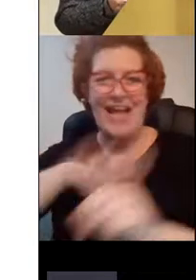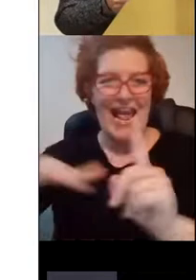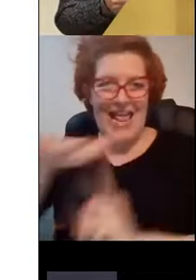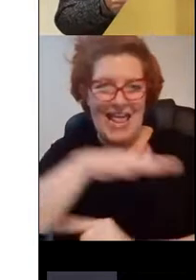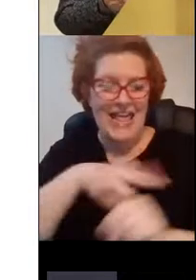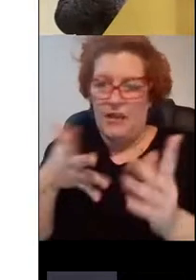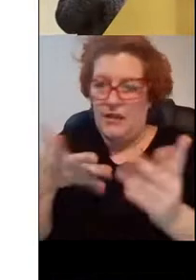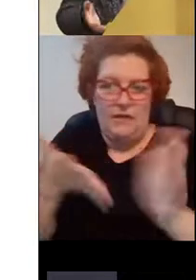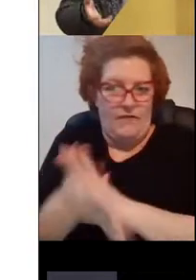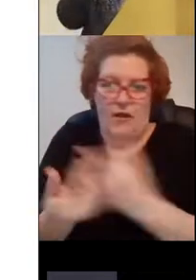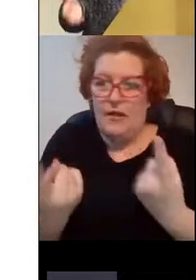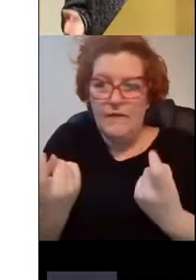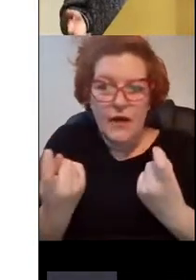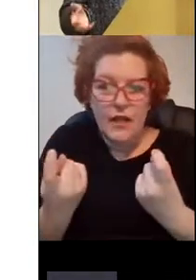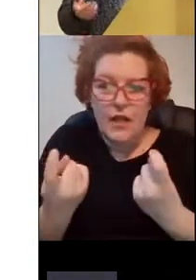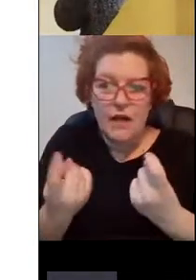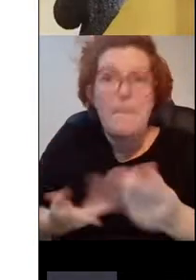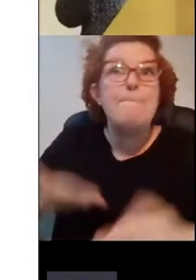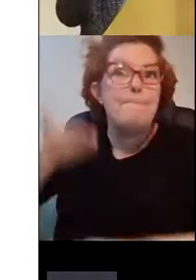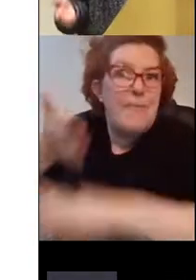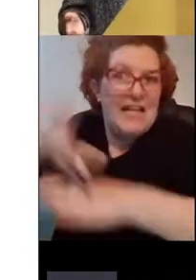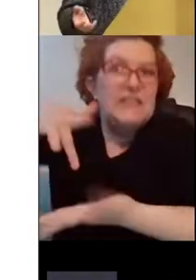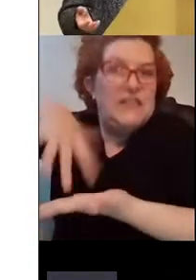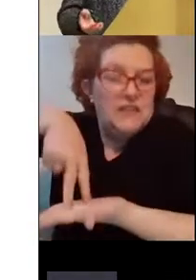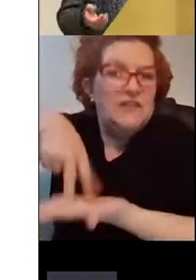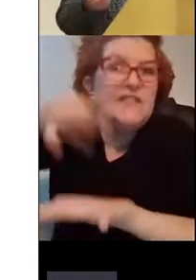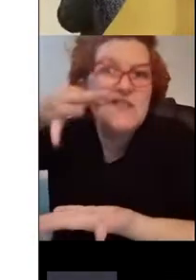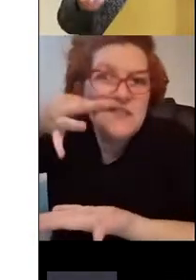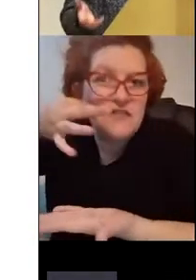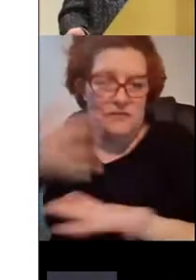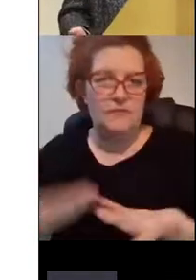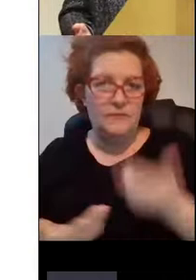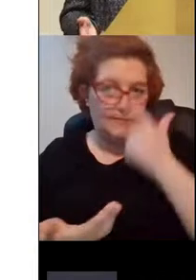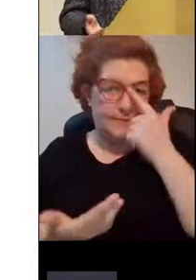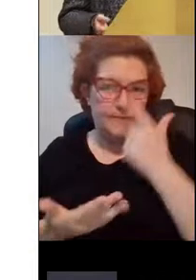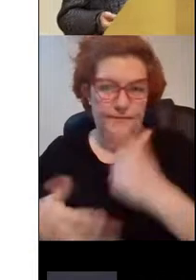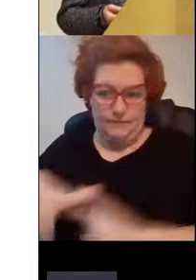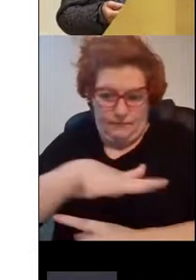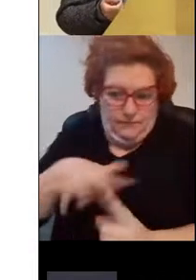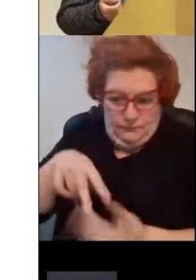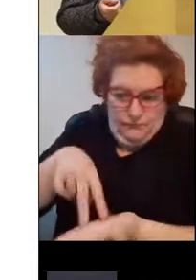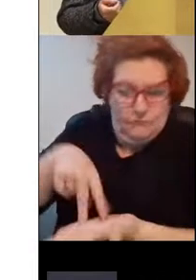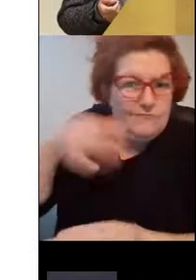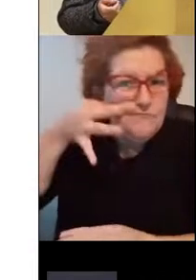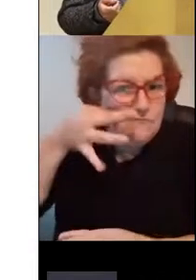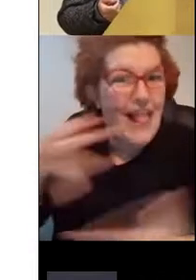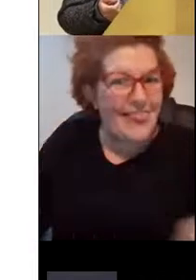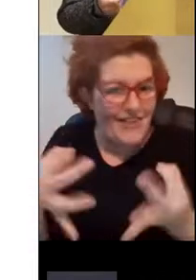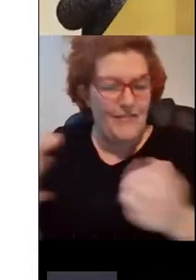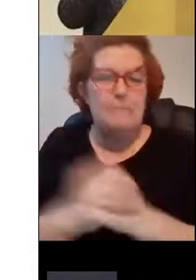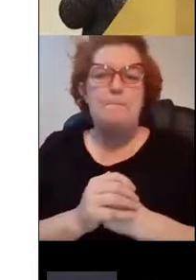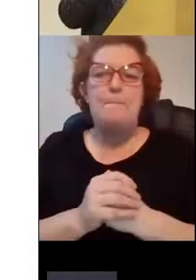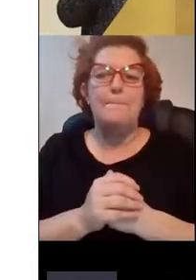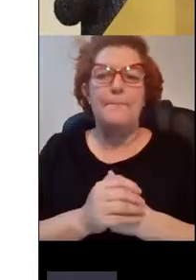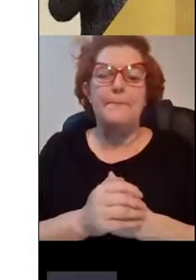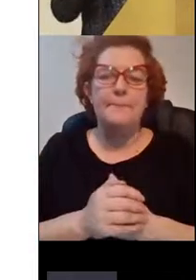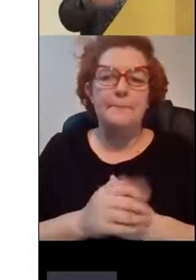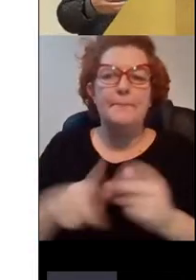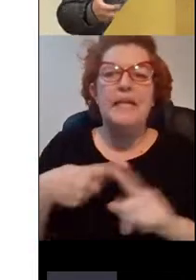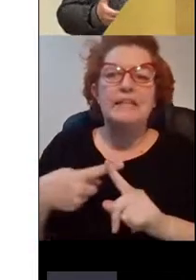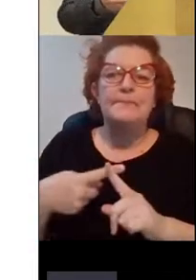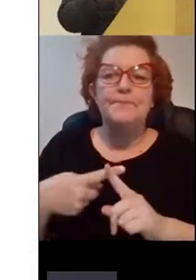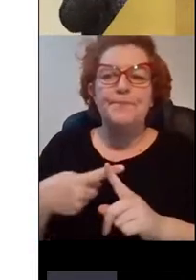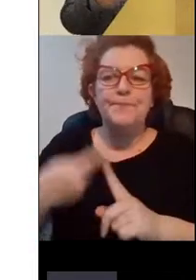necesario salir al paisaje, salir a la geografía, salir al territorio. Y